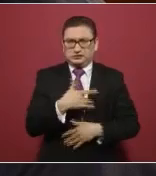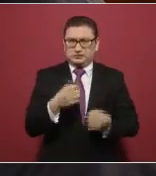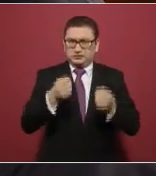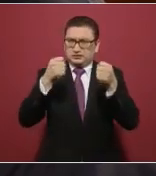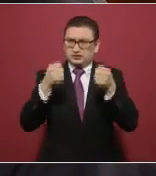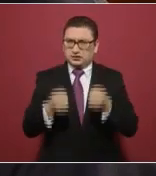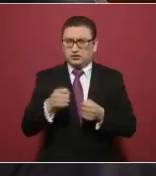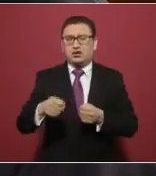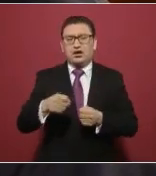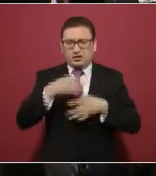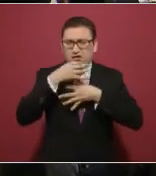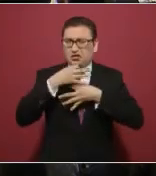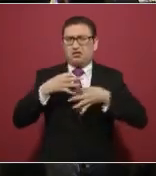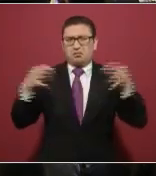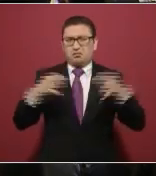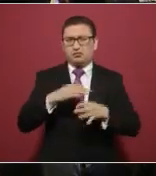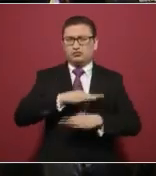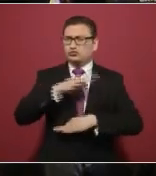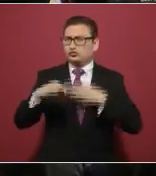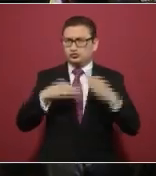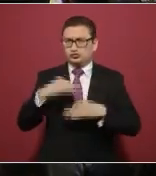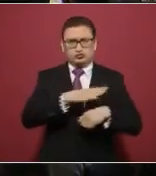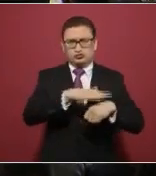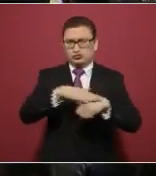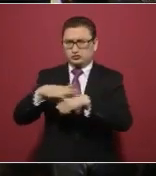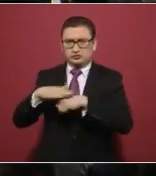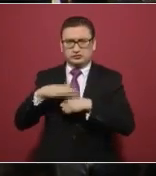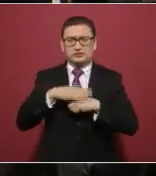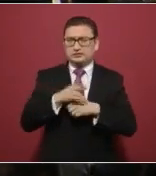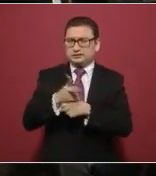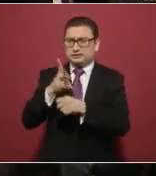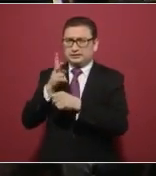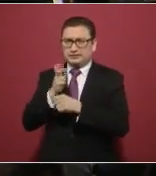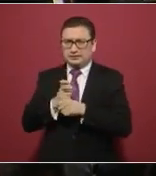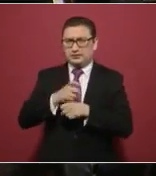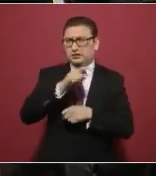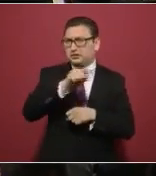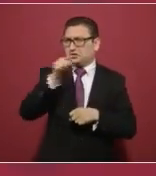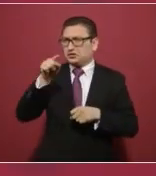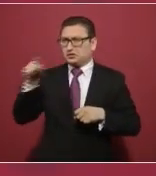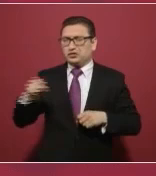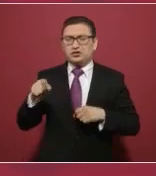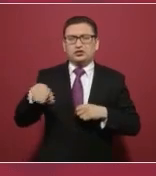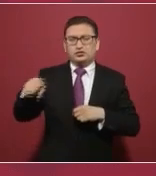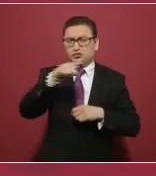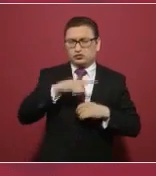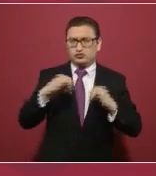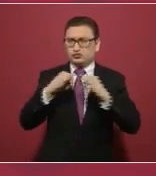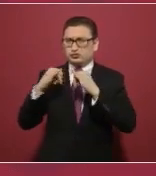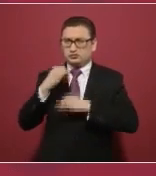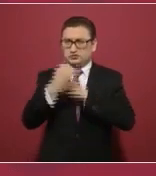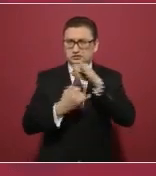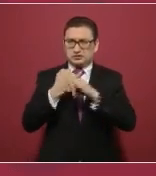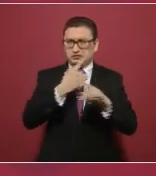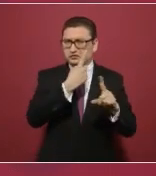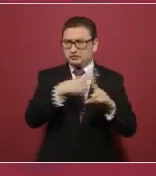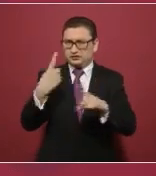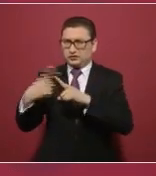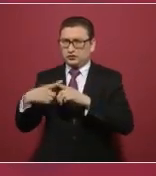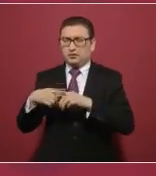también público su compromiso de invitar a los organismos internacionales, destacadamente a